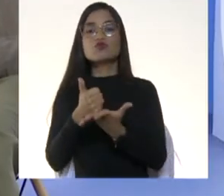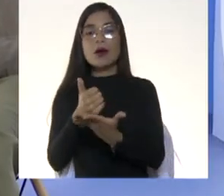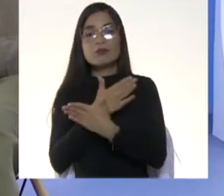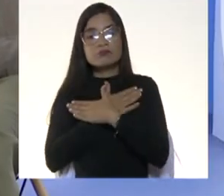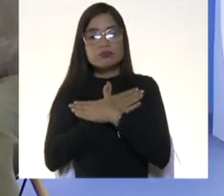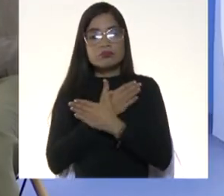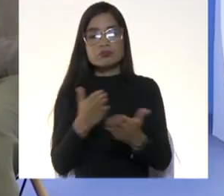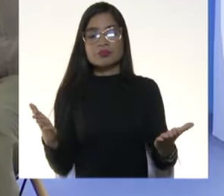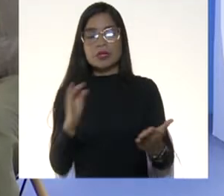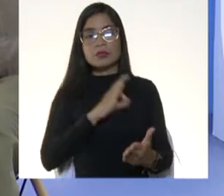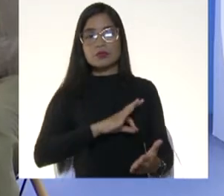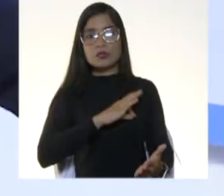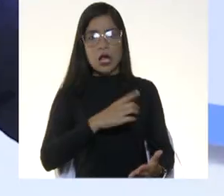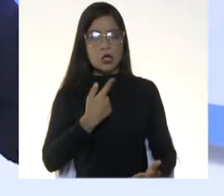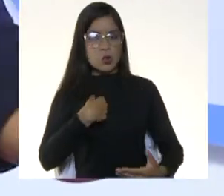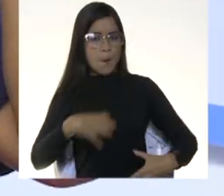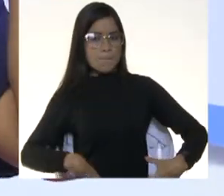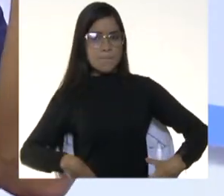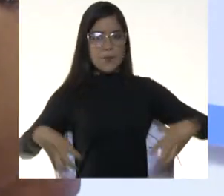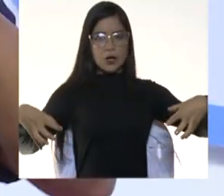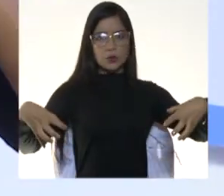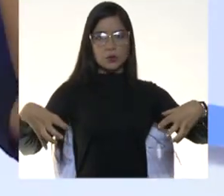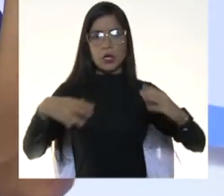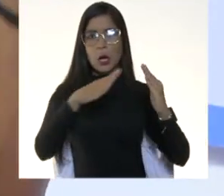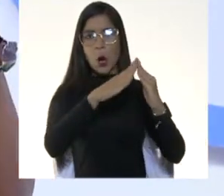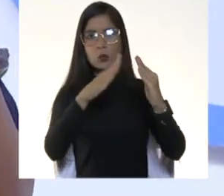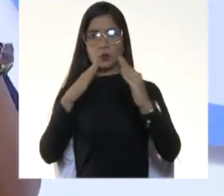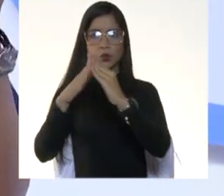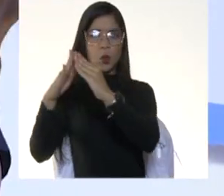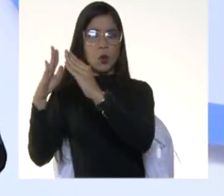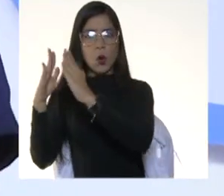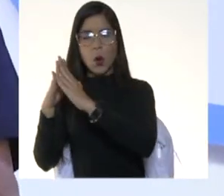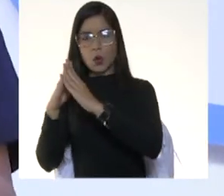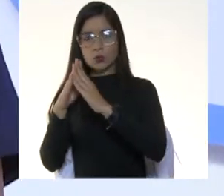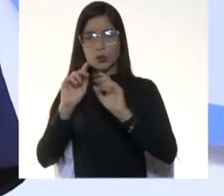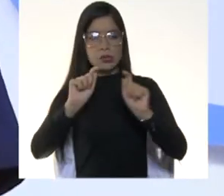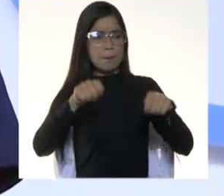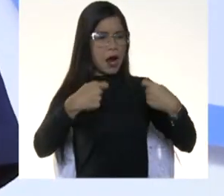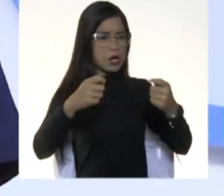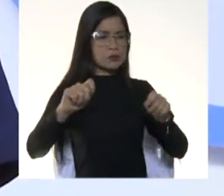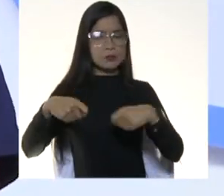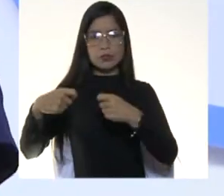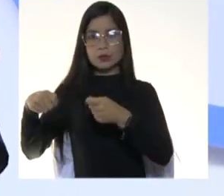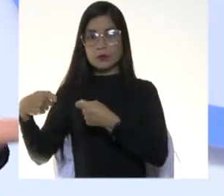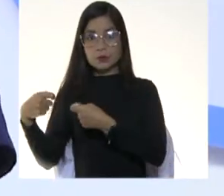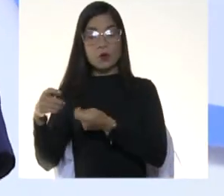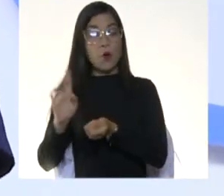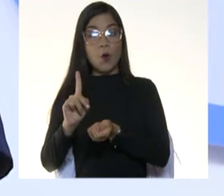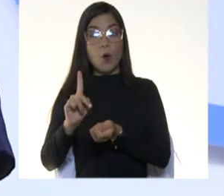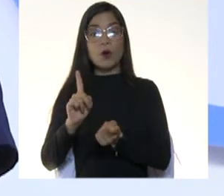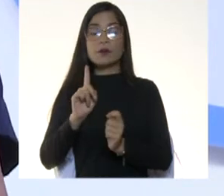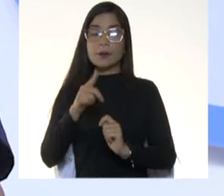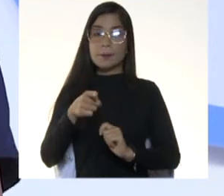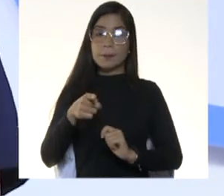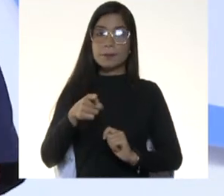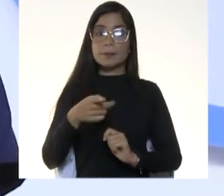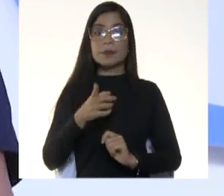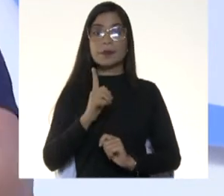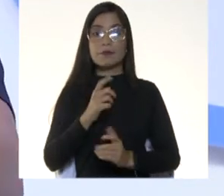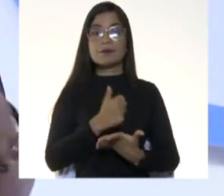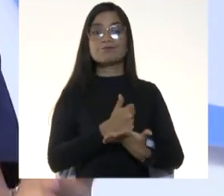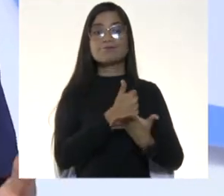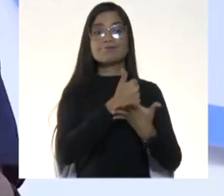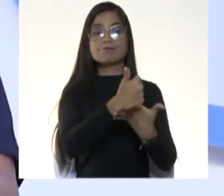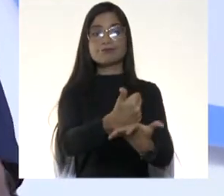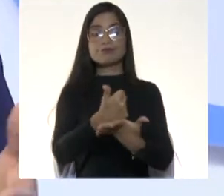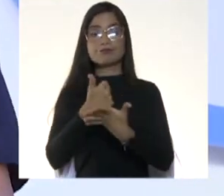solo y volverme millonario y voy a tener casas y carros y zapatos. No, también tengo que pensar que lo que yo voy a ofrecer es para mejorar lo